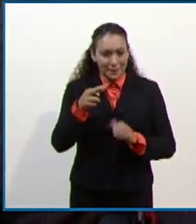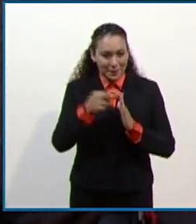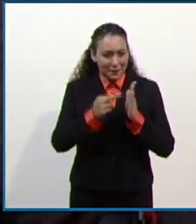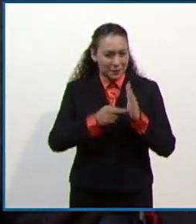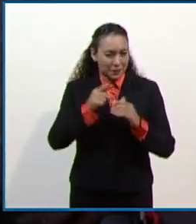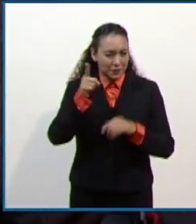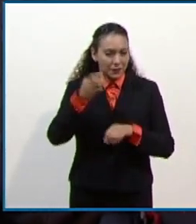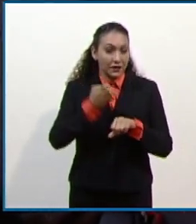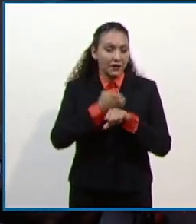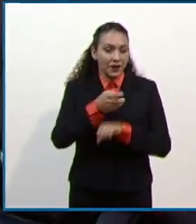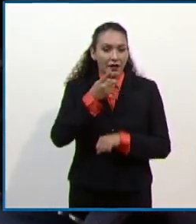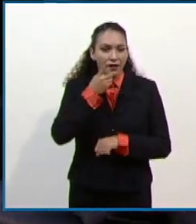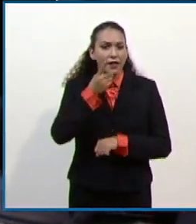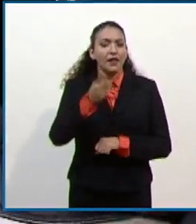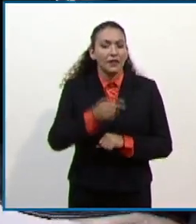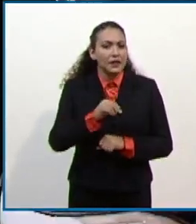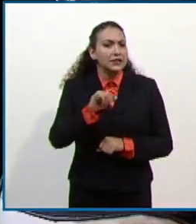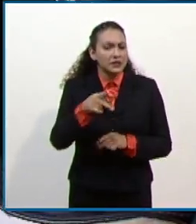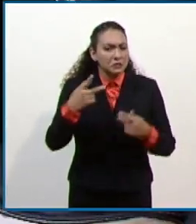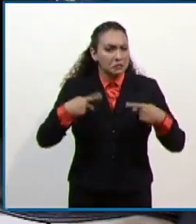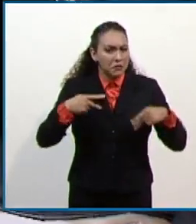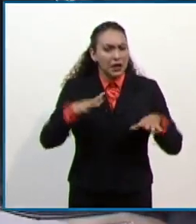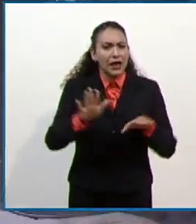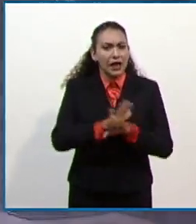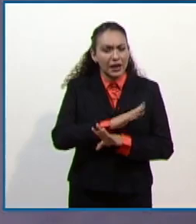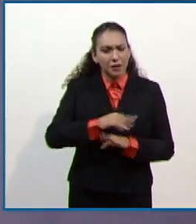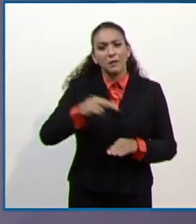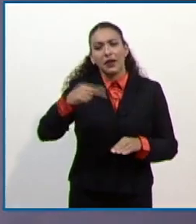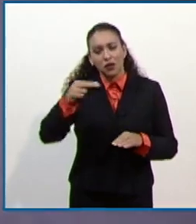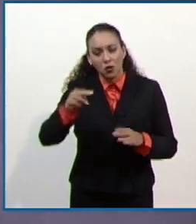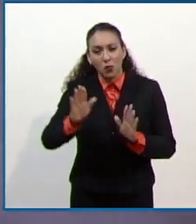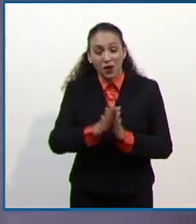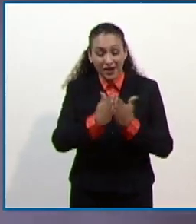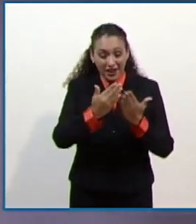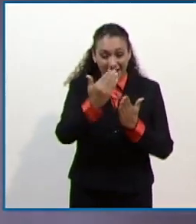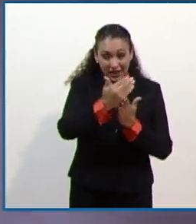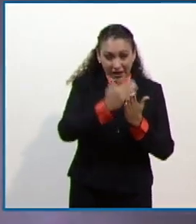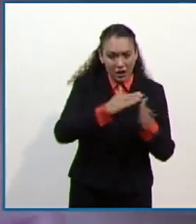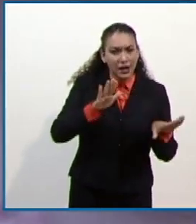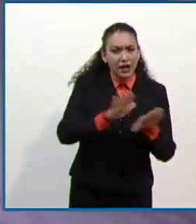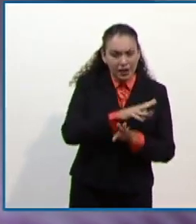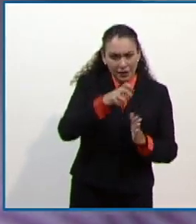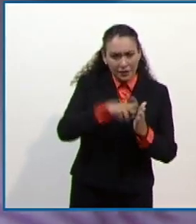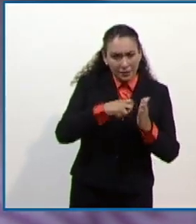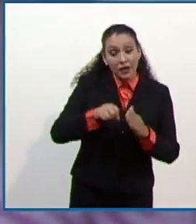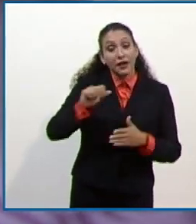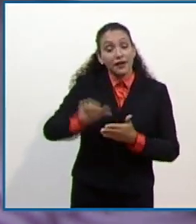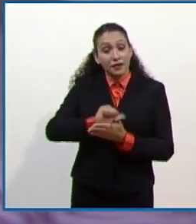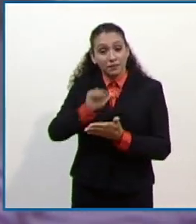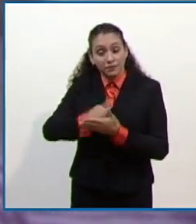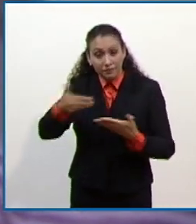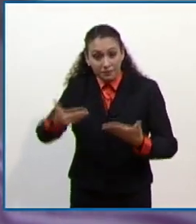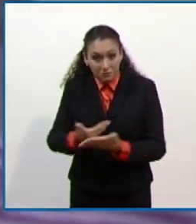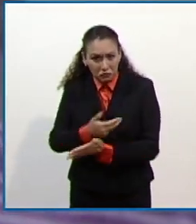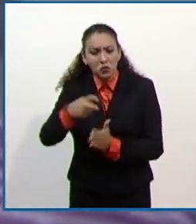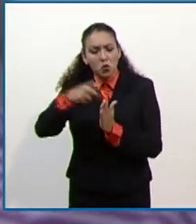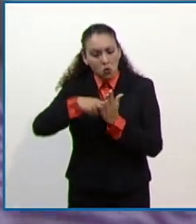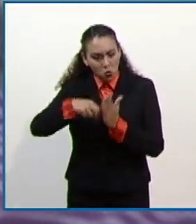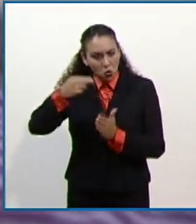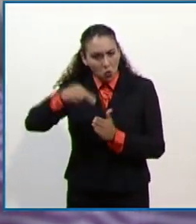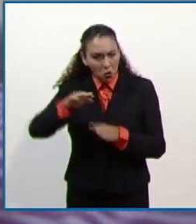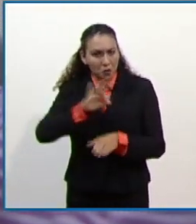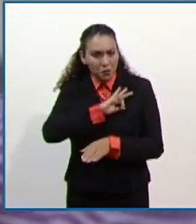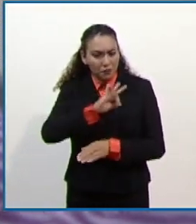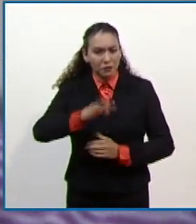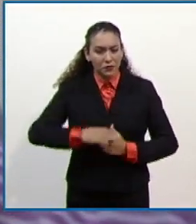obliga a hacer referencia del cambio de nombre en el libro y las copias certificadas del acta modificada que al efecto se expidan, al